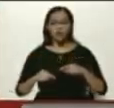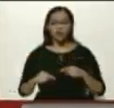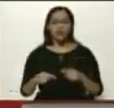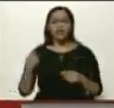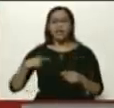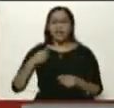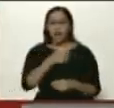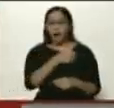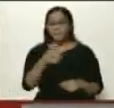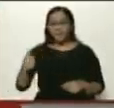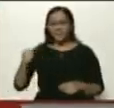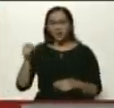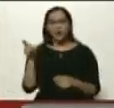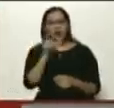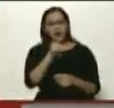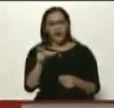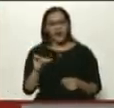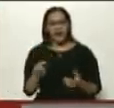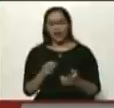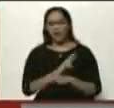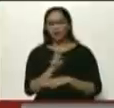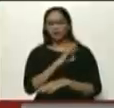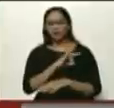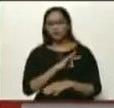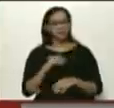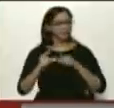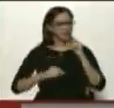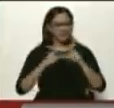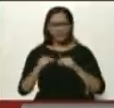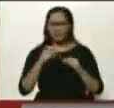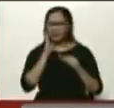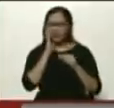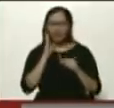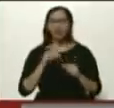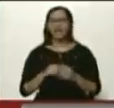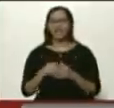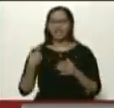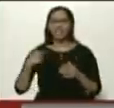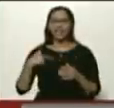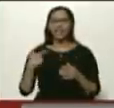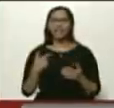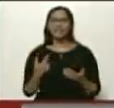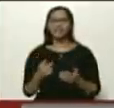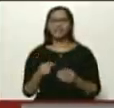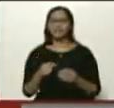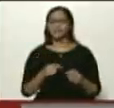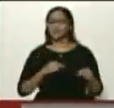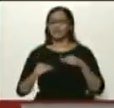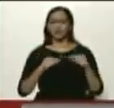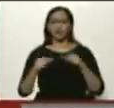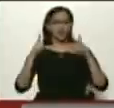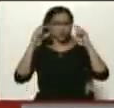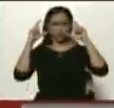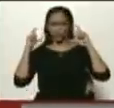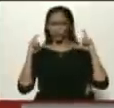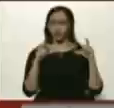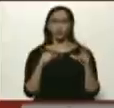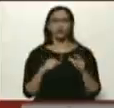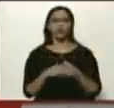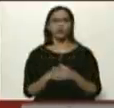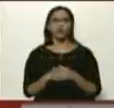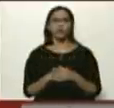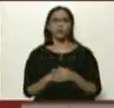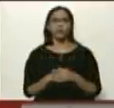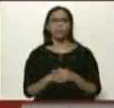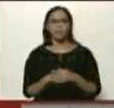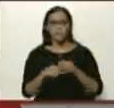cada persona en las redes. En Twitter, en Facebook. O sea, tienen direcciones de todo, porque uno ve fotos por todos lados. Pero póngala ahí